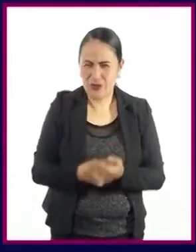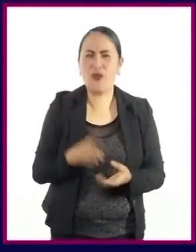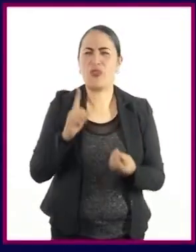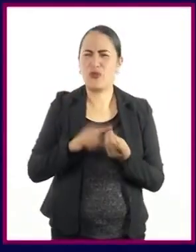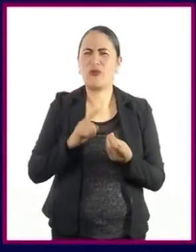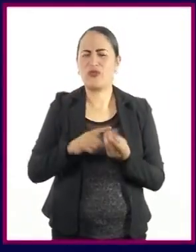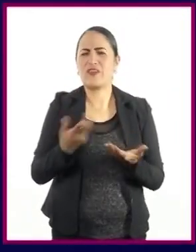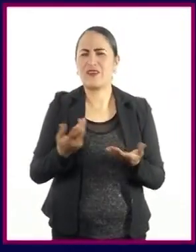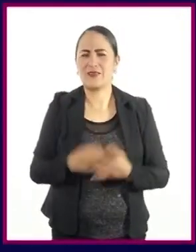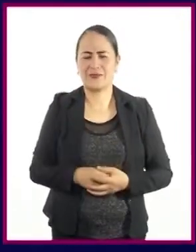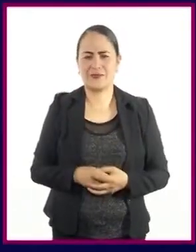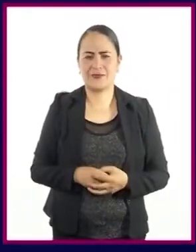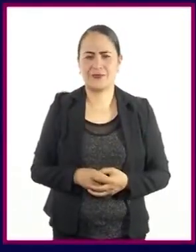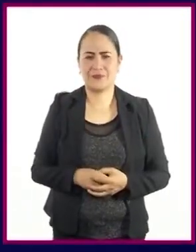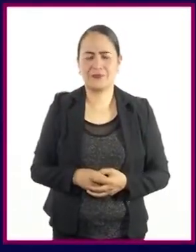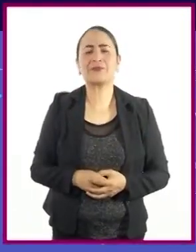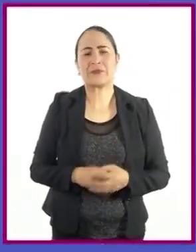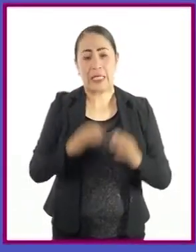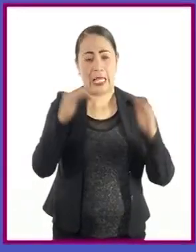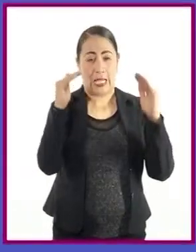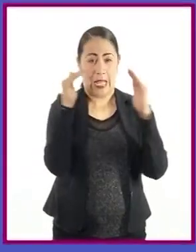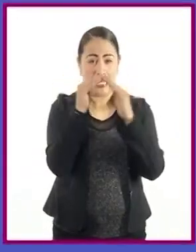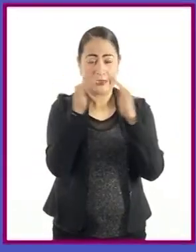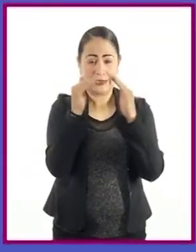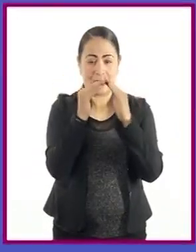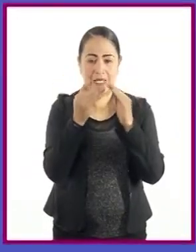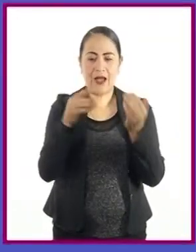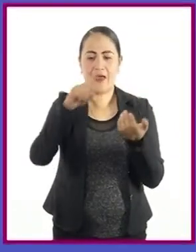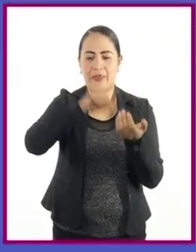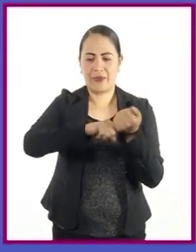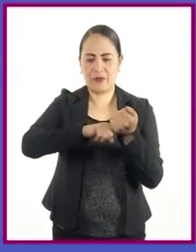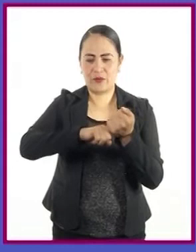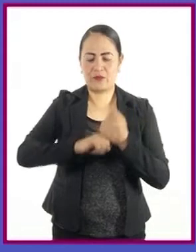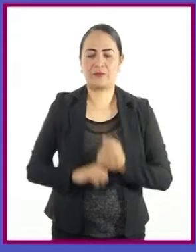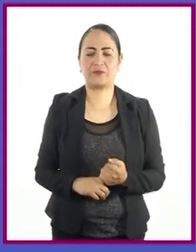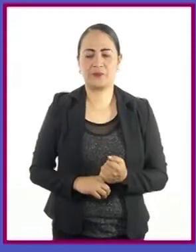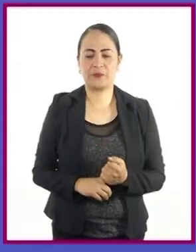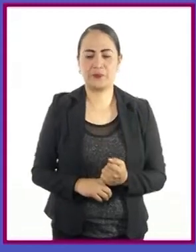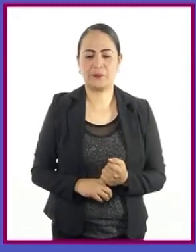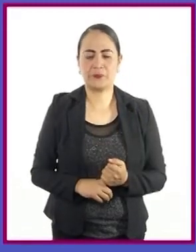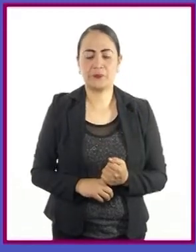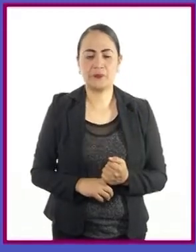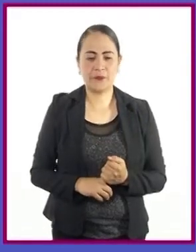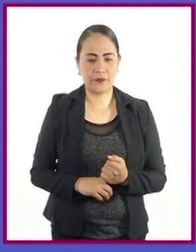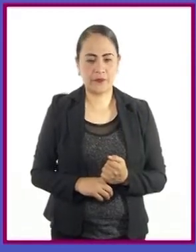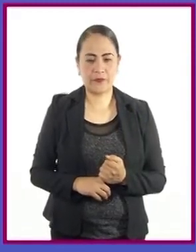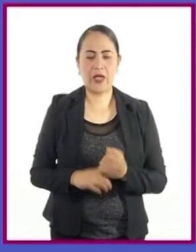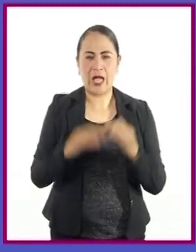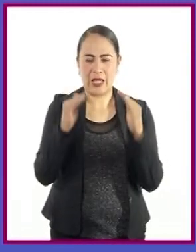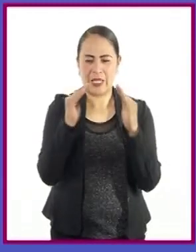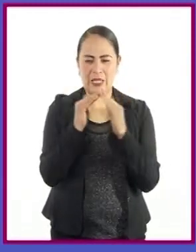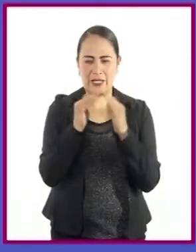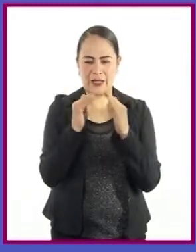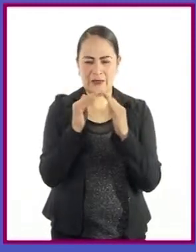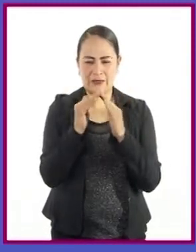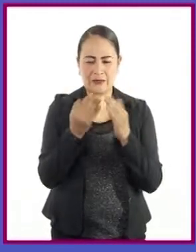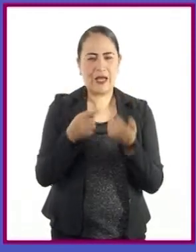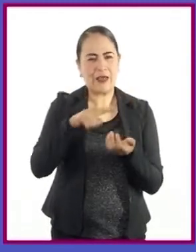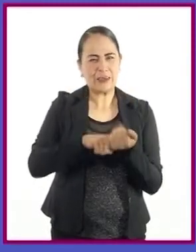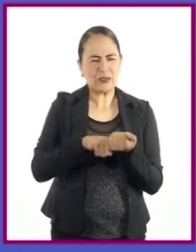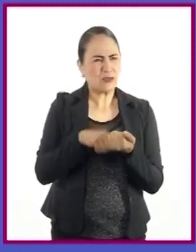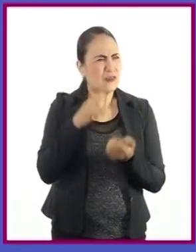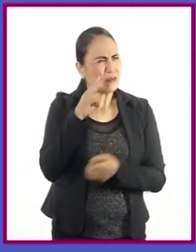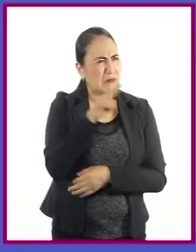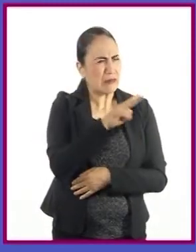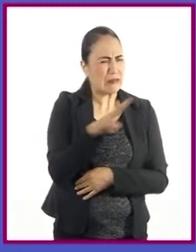Bueno, se desarrolla en una casa y por la manera como la describen es una casa con un ambiente frío. Tanto